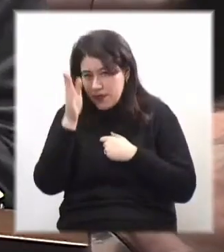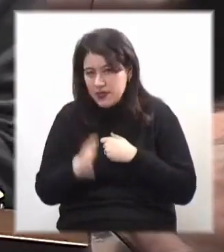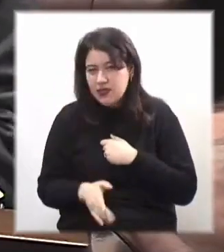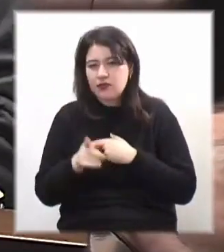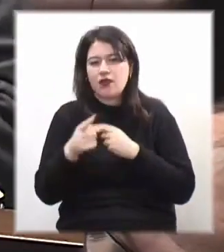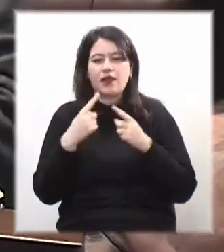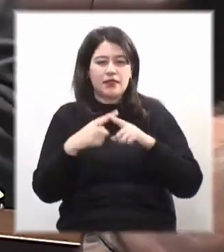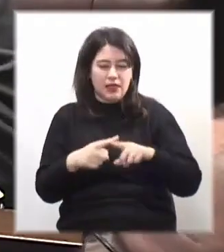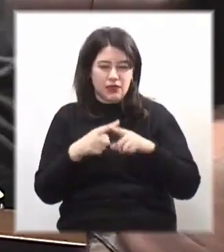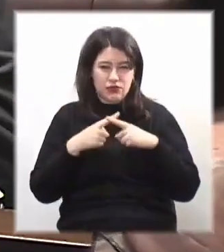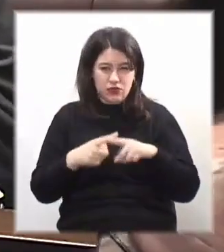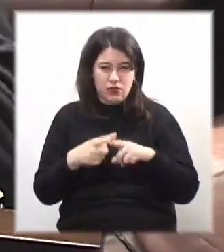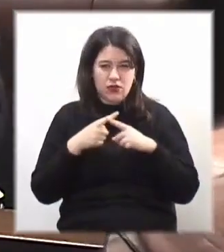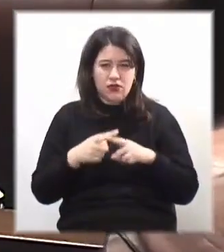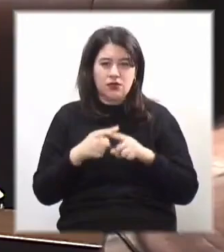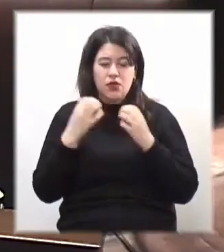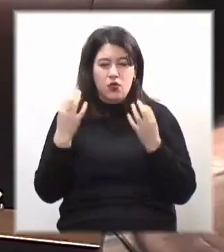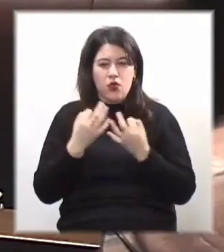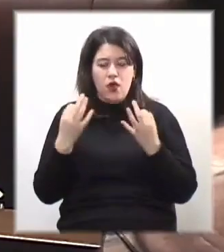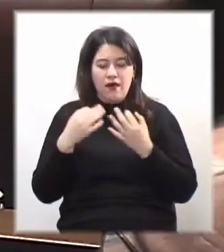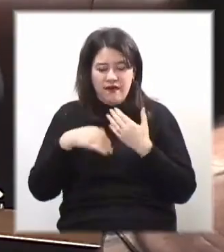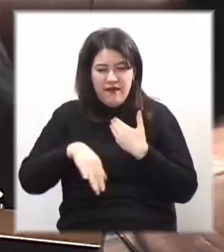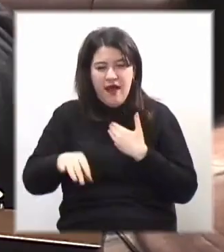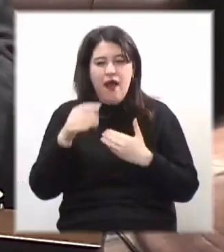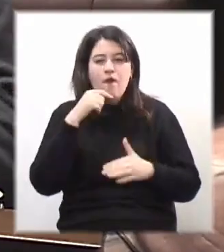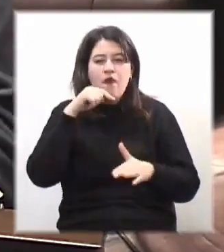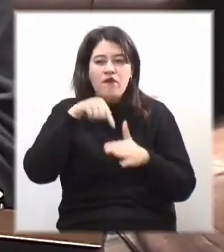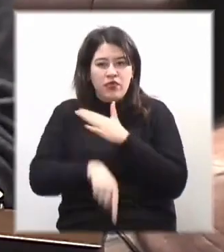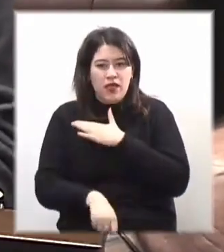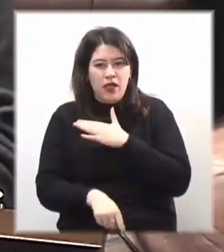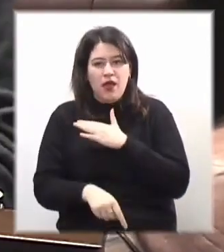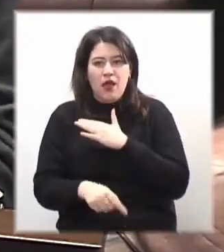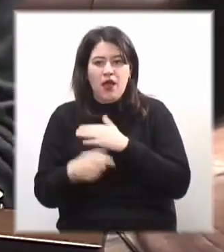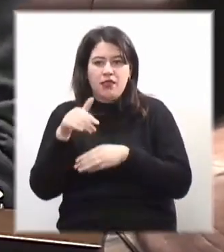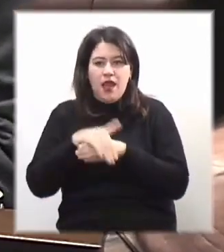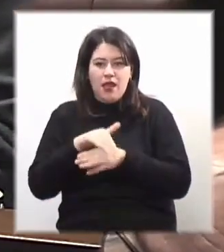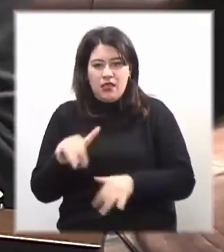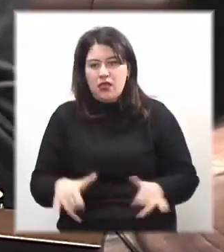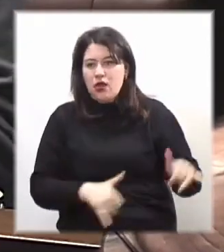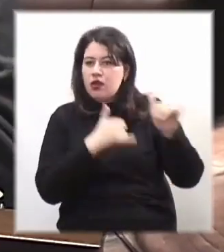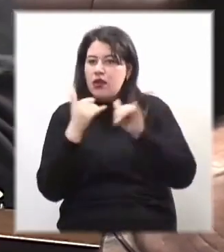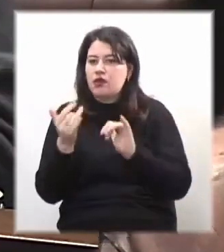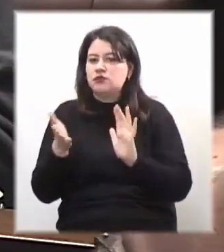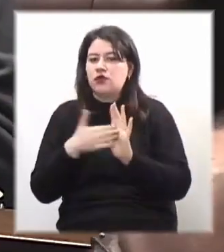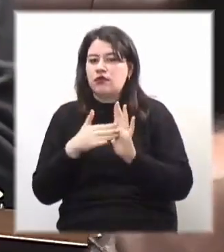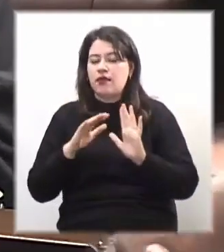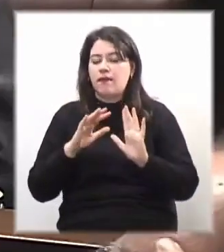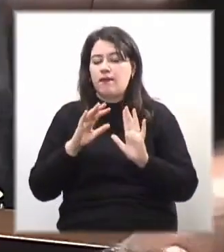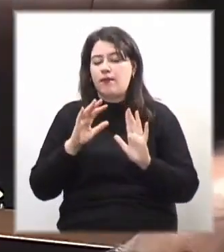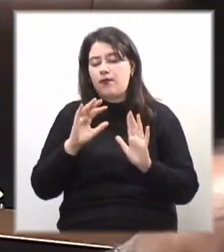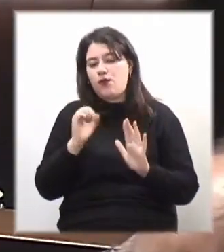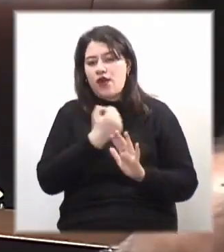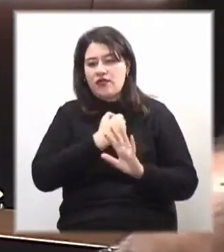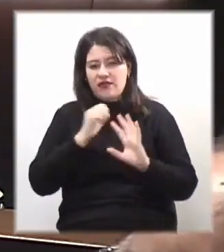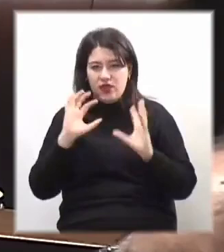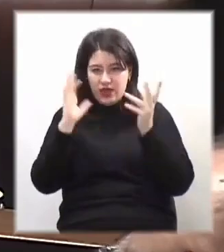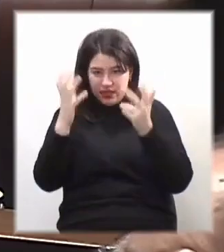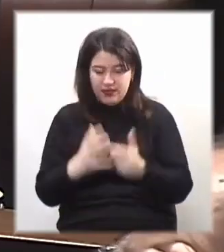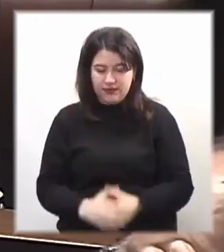ahí entramos a la discusión que seguramente profundizaremos en algún momento de la tarde de hoy con respecto a las muertes violentas